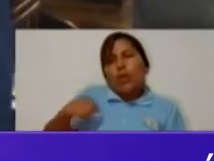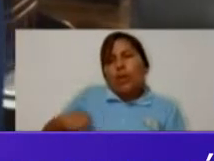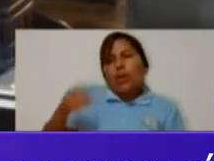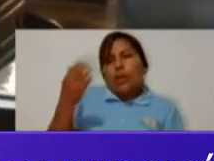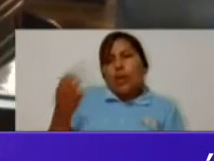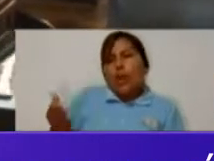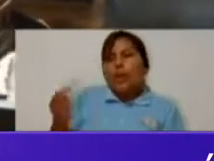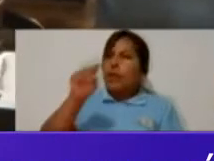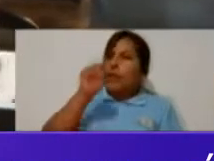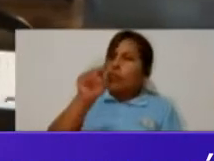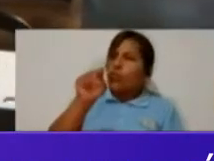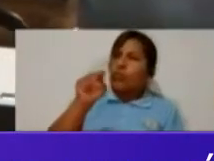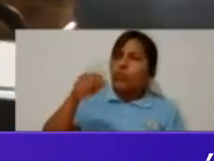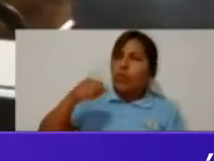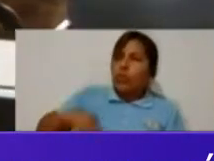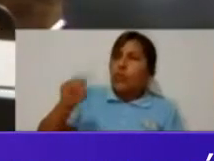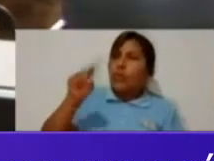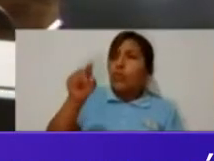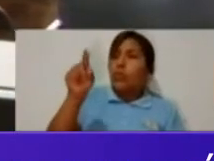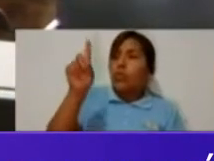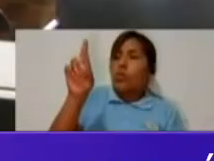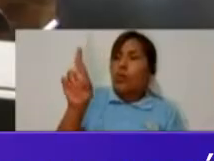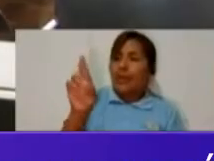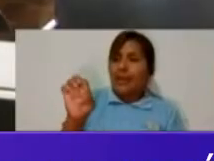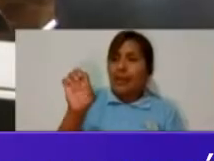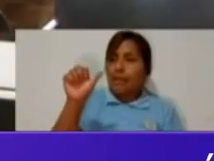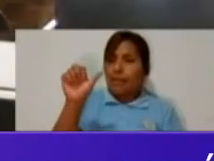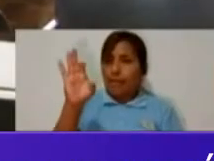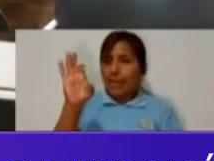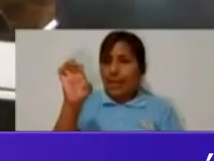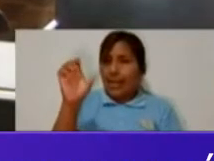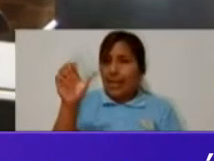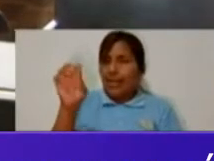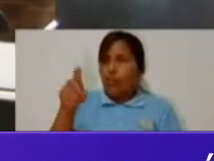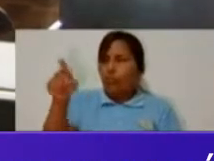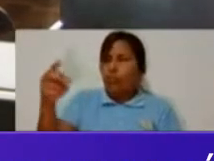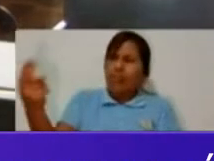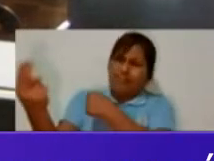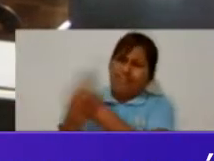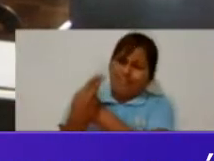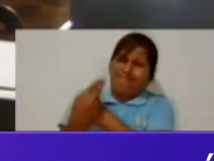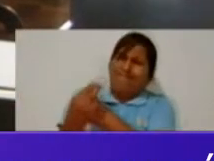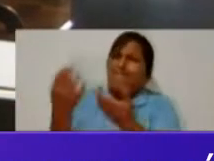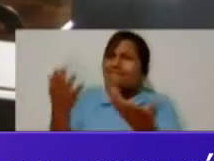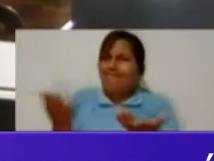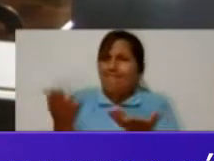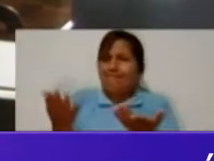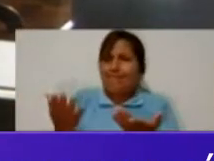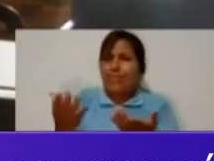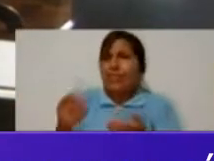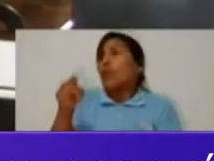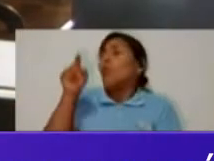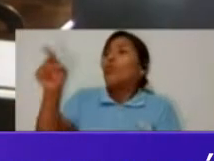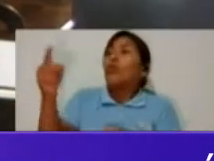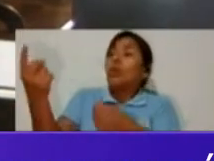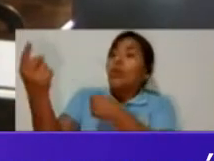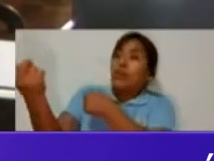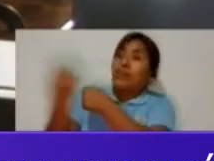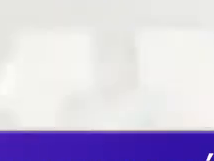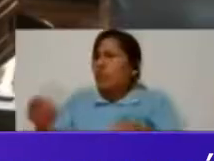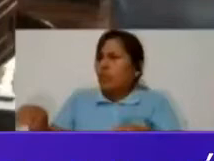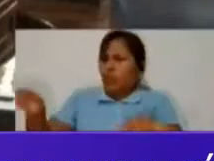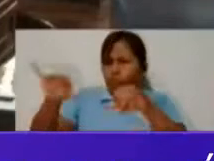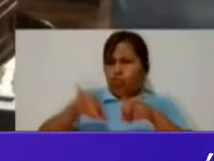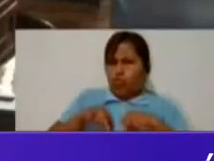Rafael, usted hoy día me ha querido ajusticiar aquí. Usted ha querido decir que soy un corrupto. No, señor, está